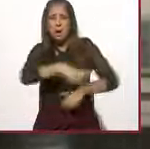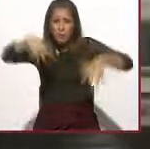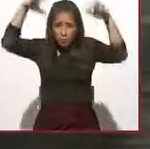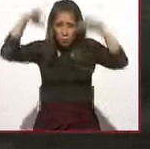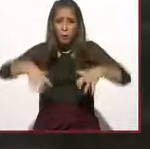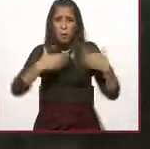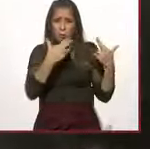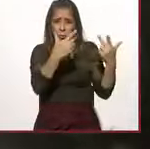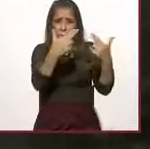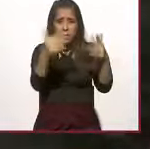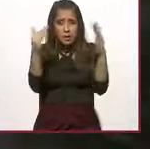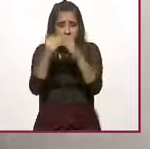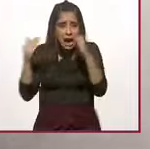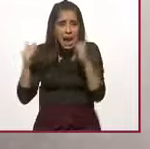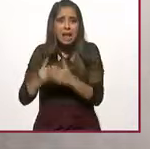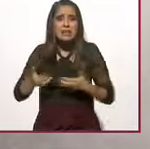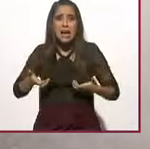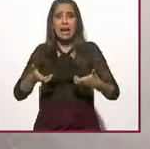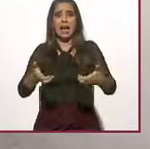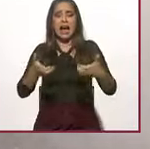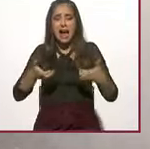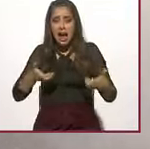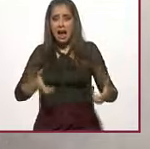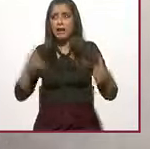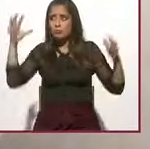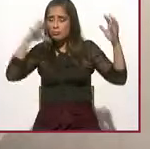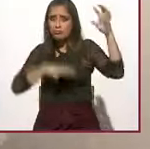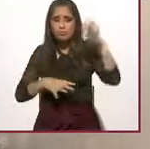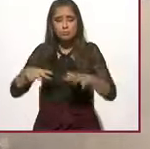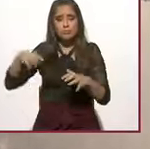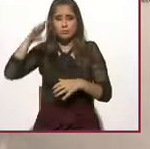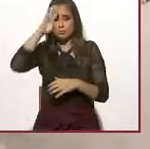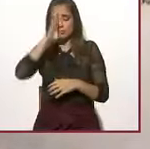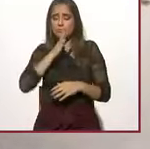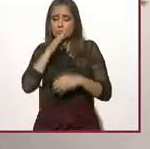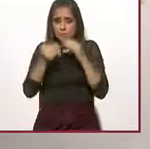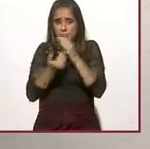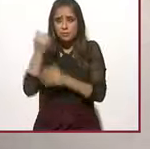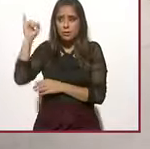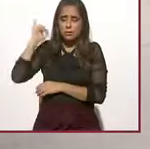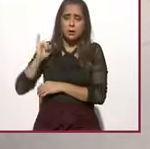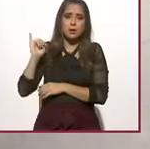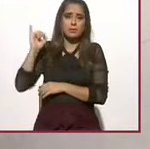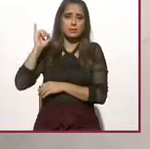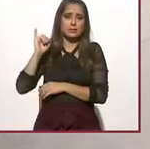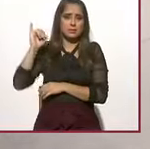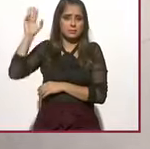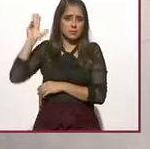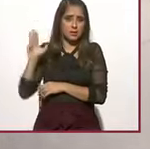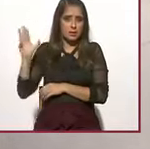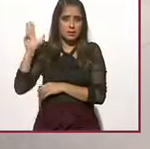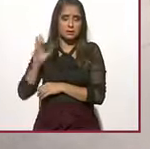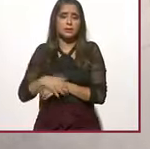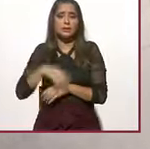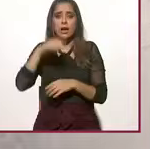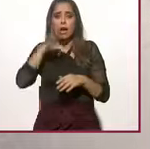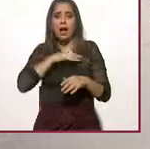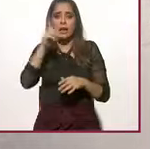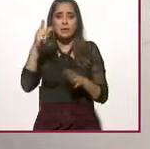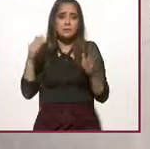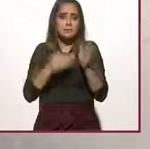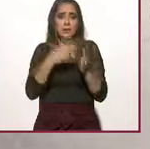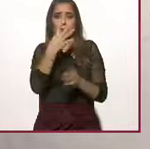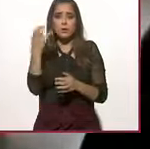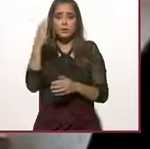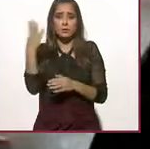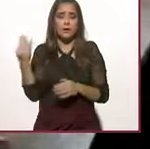vialidades durante la noche del miércoles y la madrugada de este jueves. Refirió que las tormentas de anoche dejaron 1.459 casas